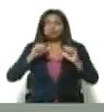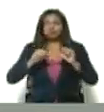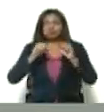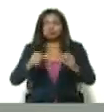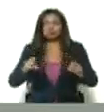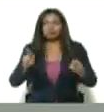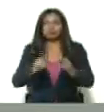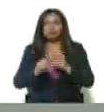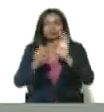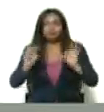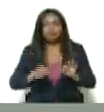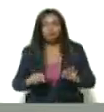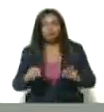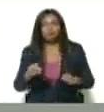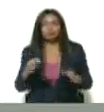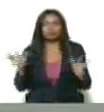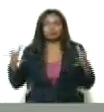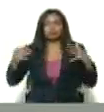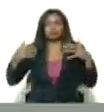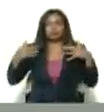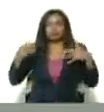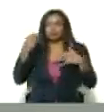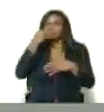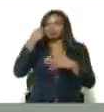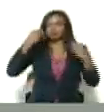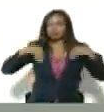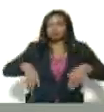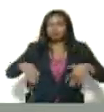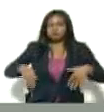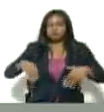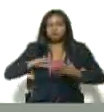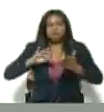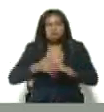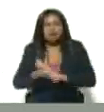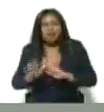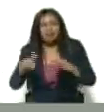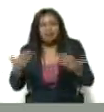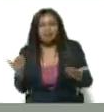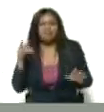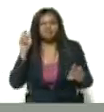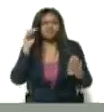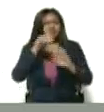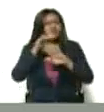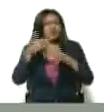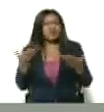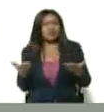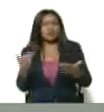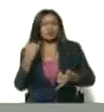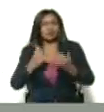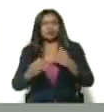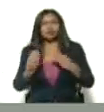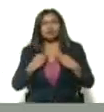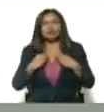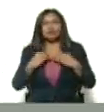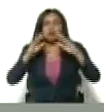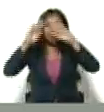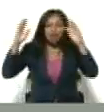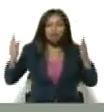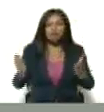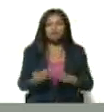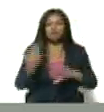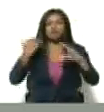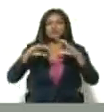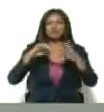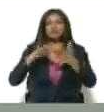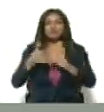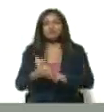a acumular y acumular y acumular más y más y más riqueza, no se sabe para qué, últimamente va a terminar con la vida en el planeta? Y esto es un mensaje